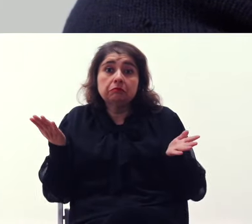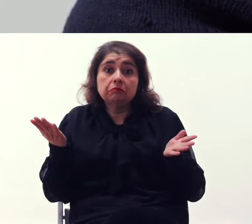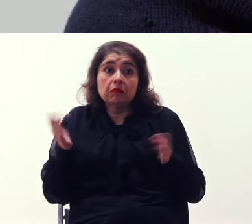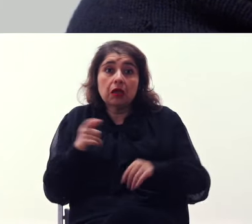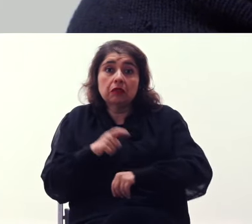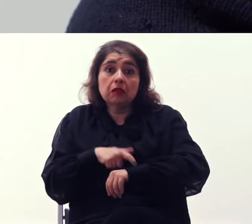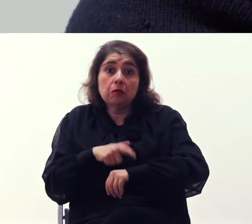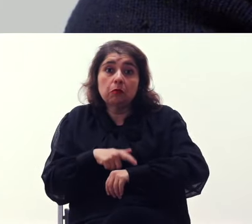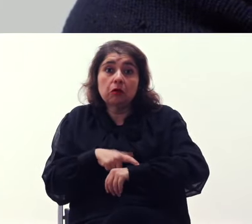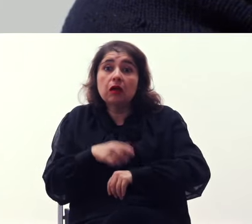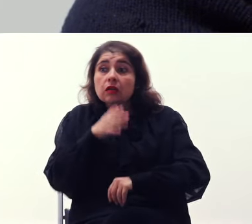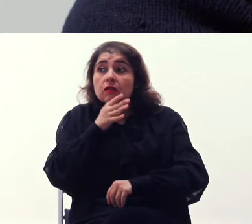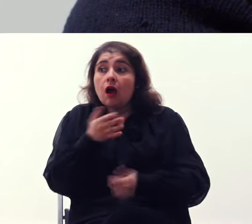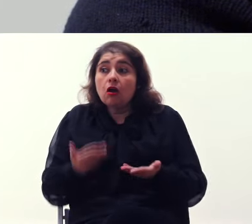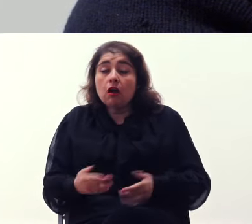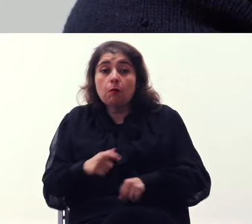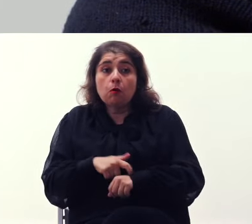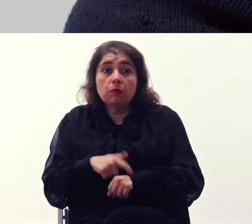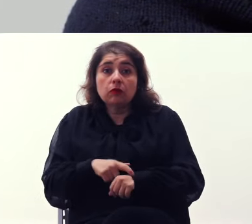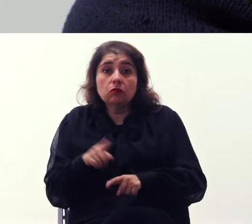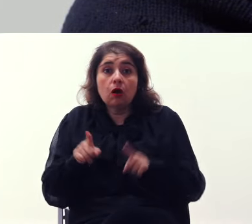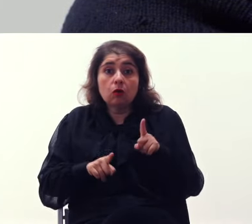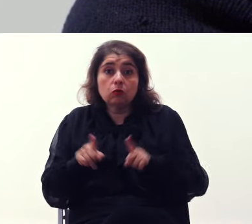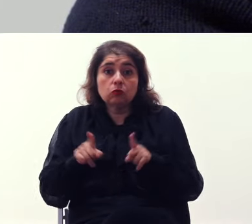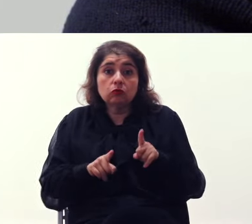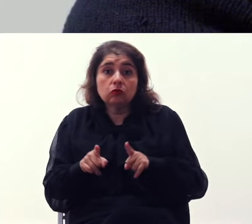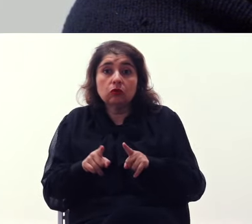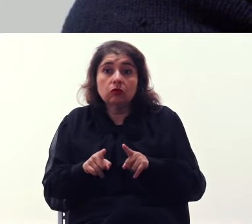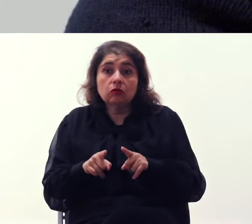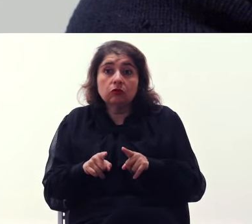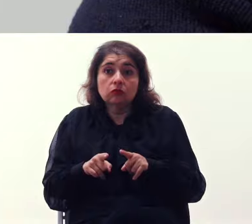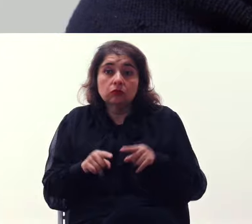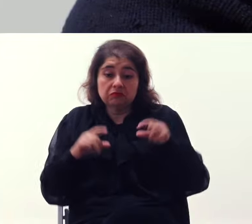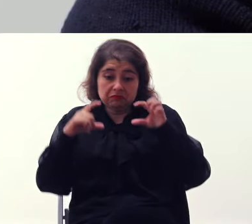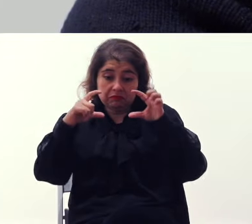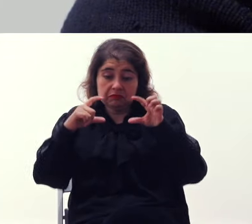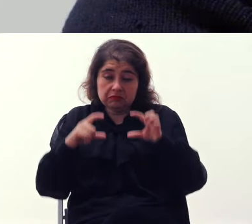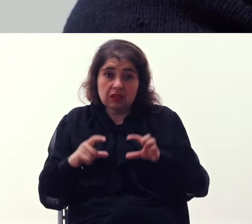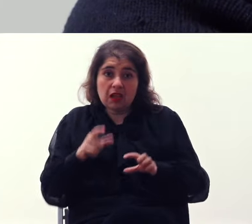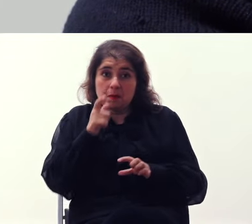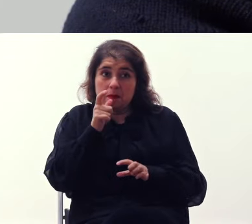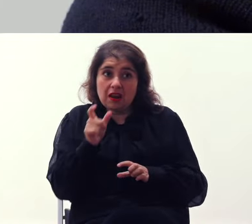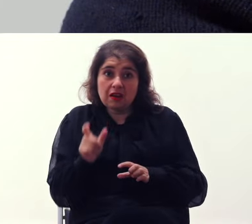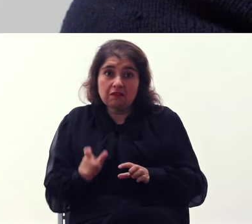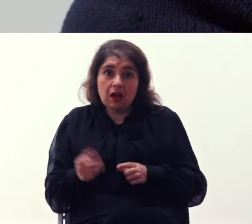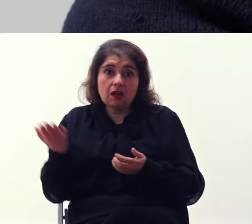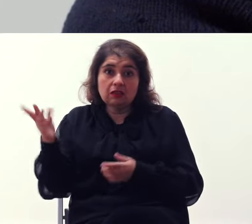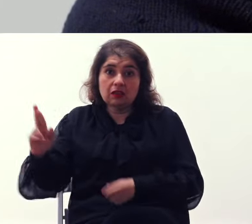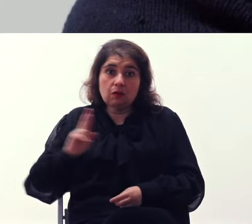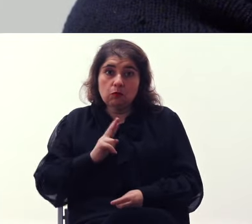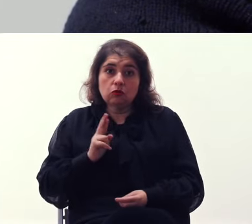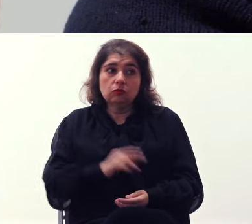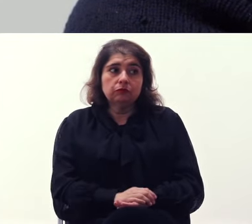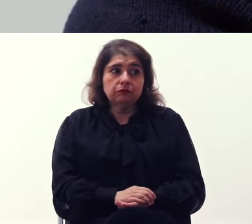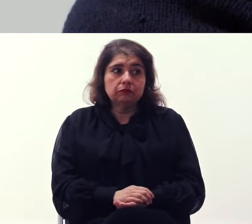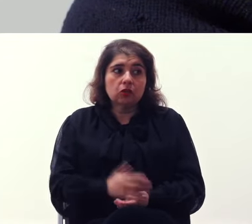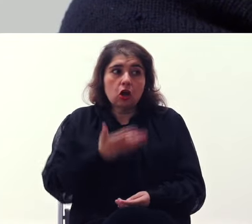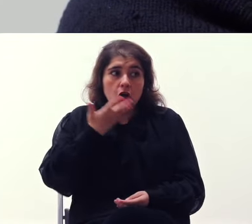creo que, aunque con tiempo, tal vez llegó el momento de poner algunas palabras de Eduardo Vilche acá.